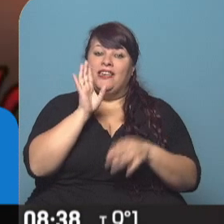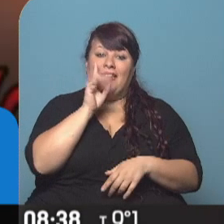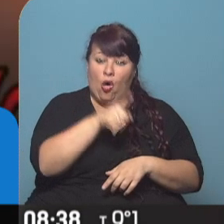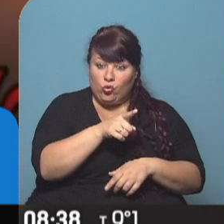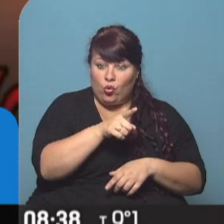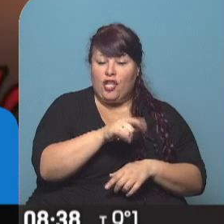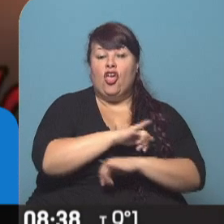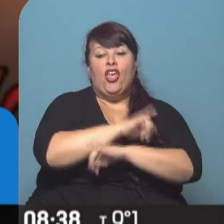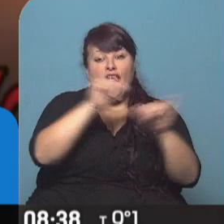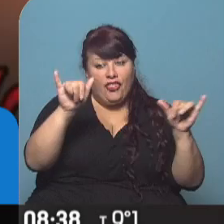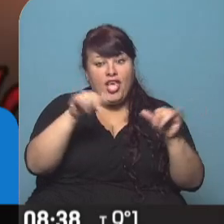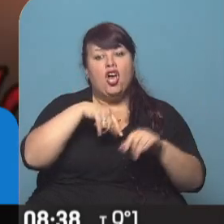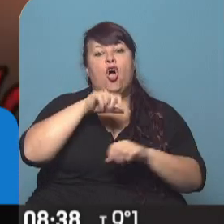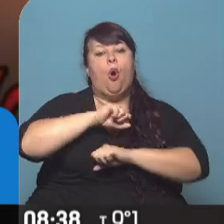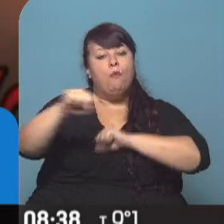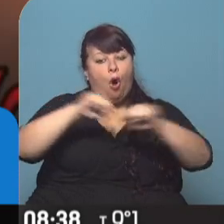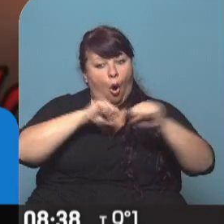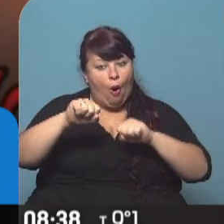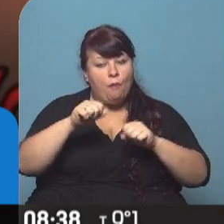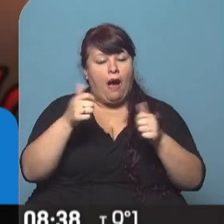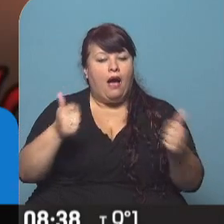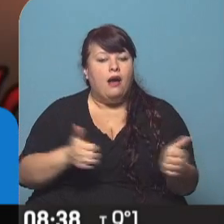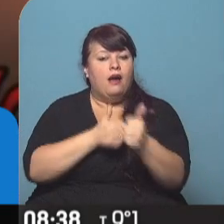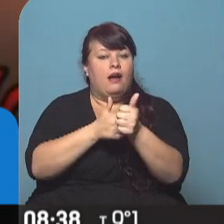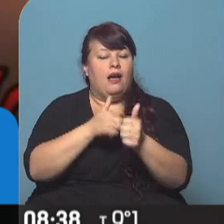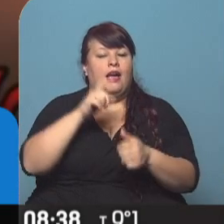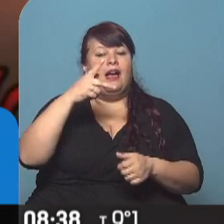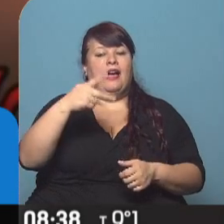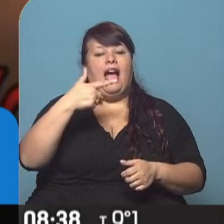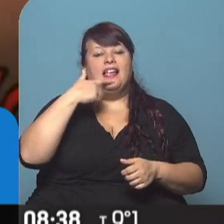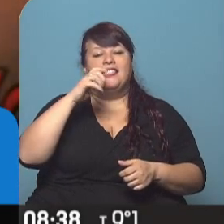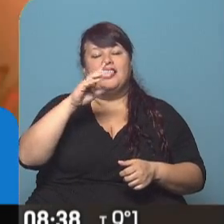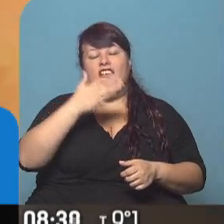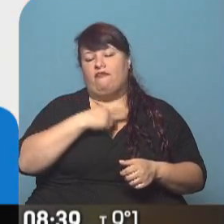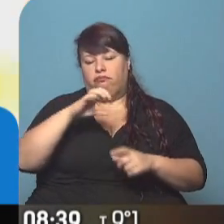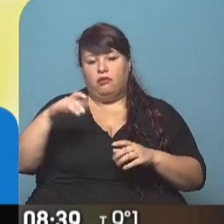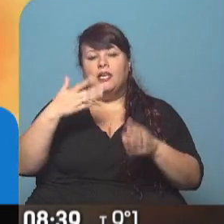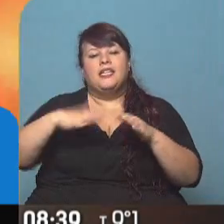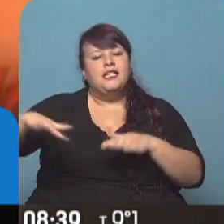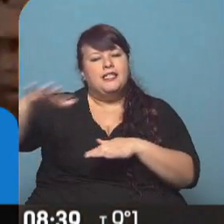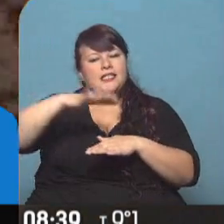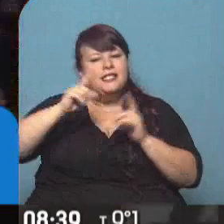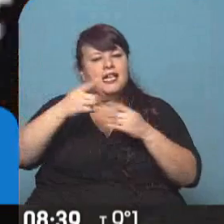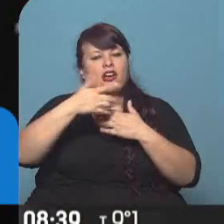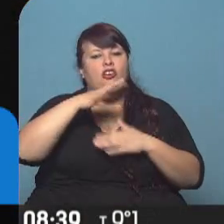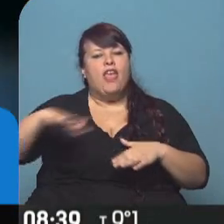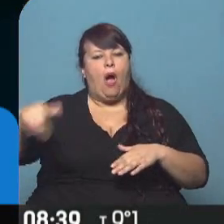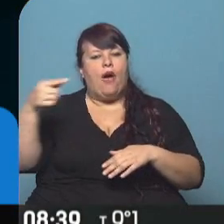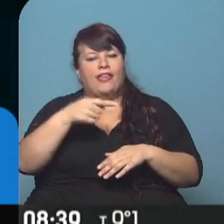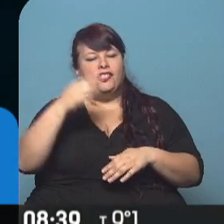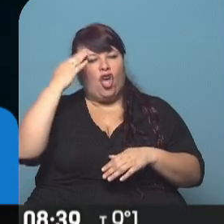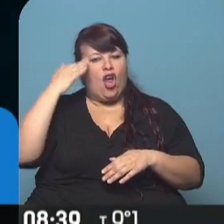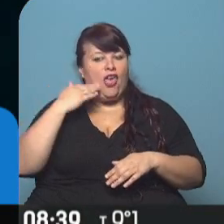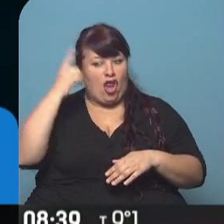estadounidense informó que bombarderos escoltados por caza F-15C volaron cerca de la costa este